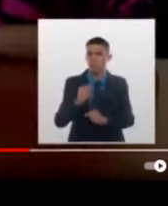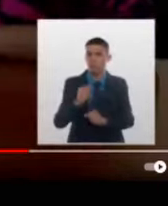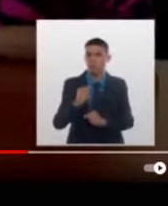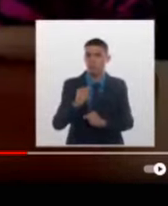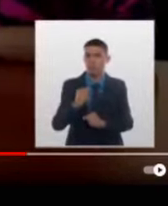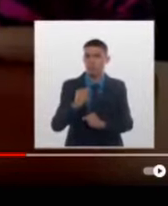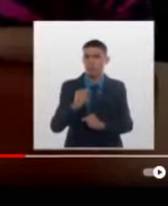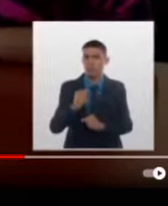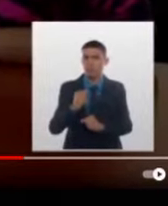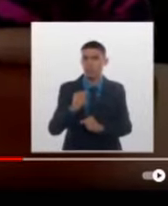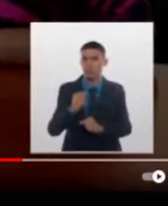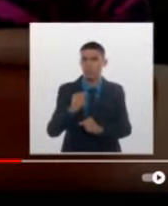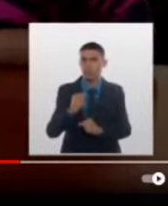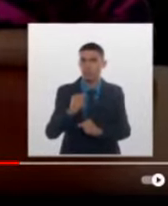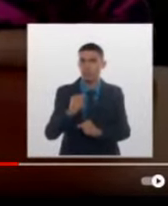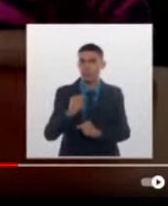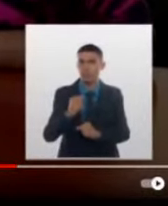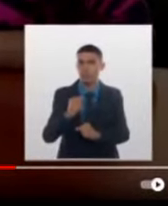criterios. Mírale la